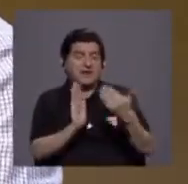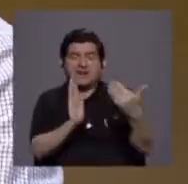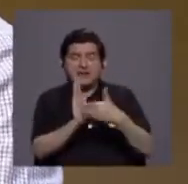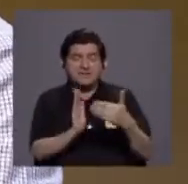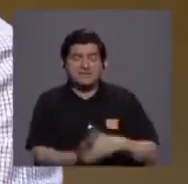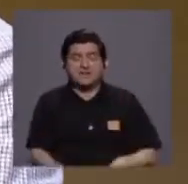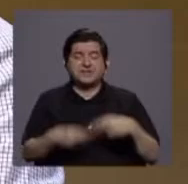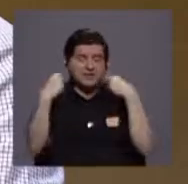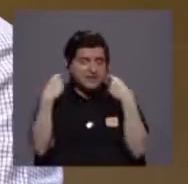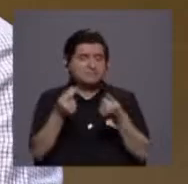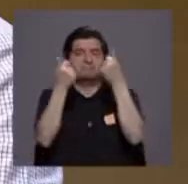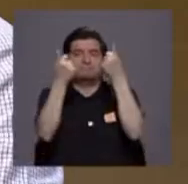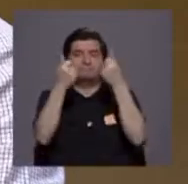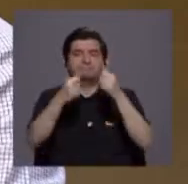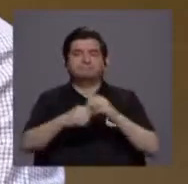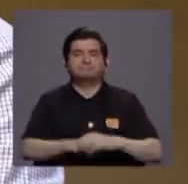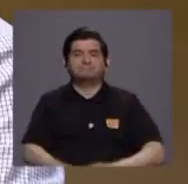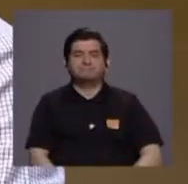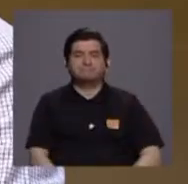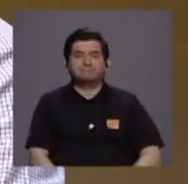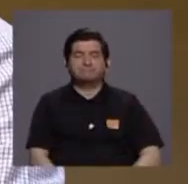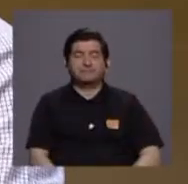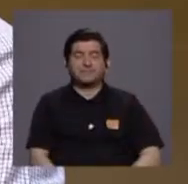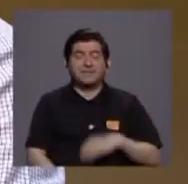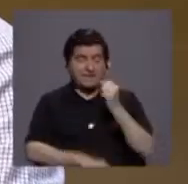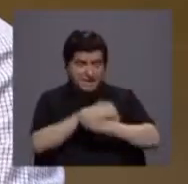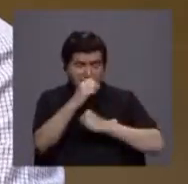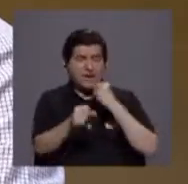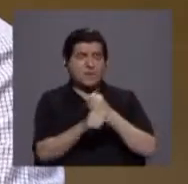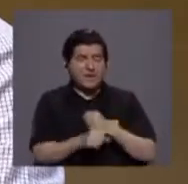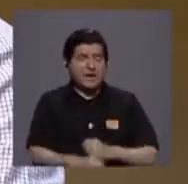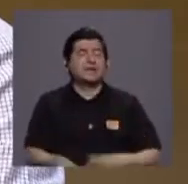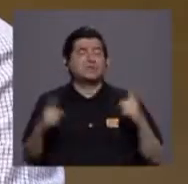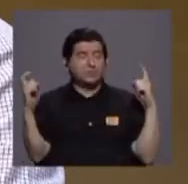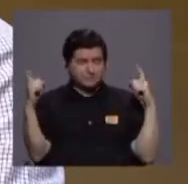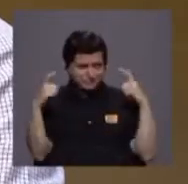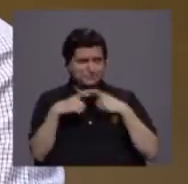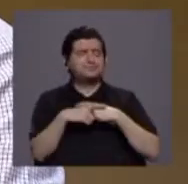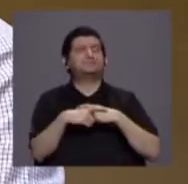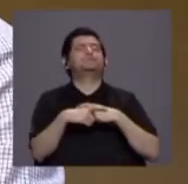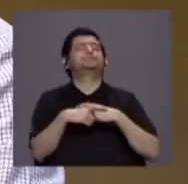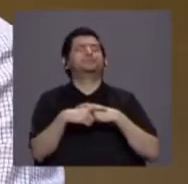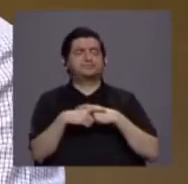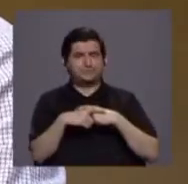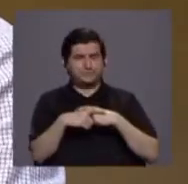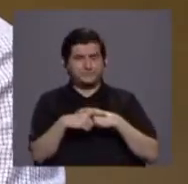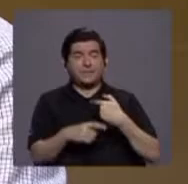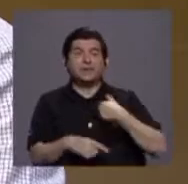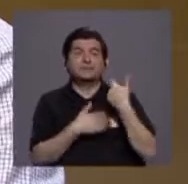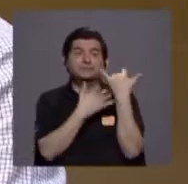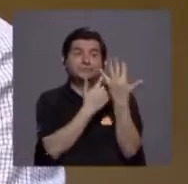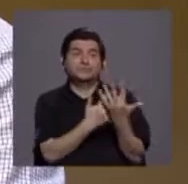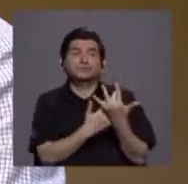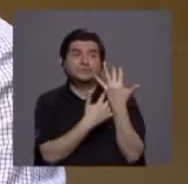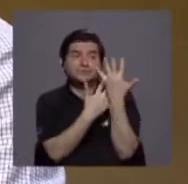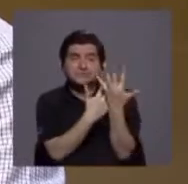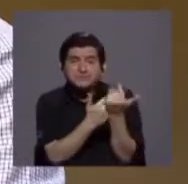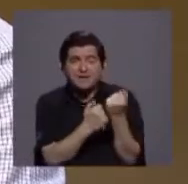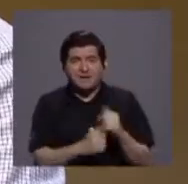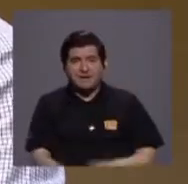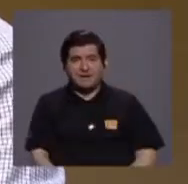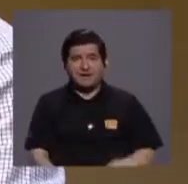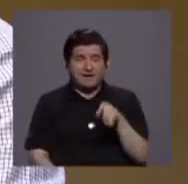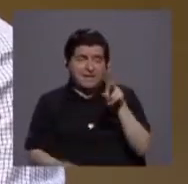de un día para otro. Así que este va a ser un año complicado, don Juan Rafael. Yo esperaría que